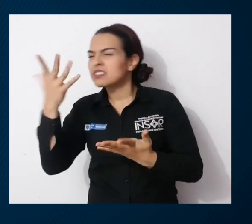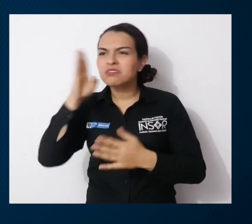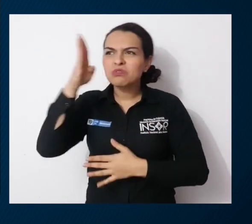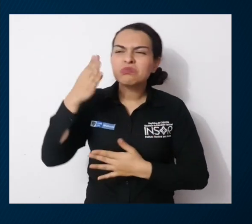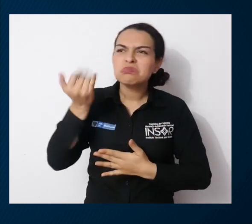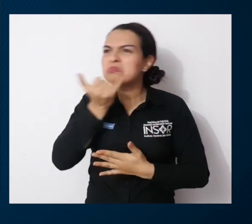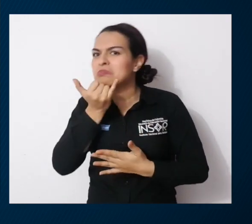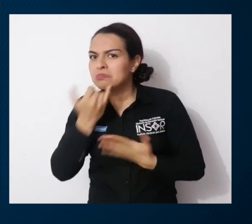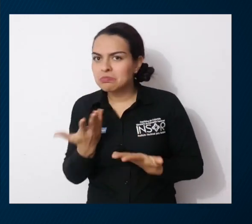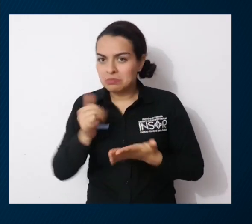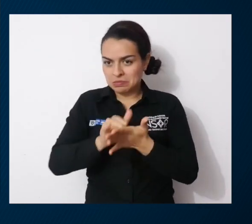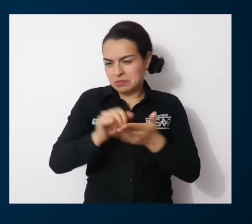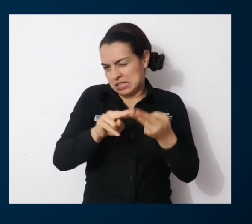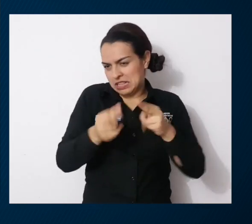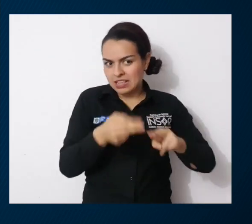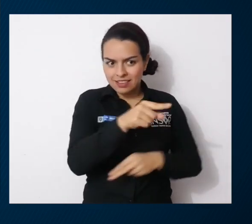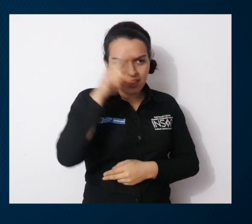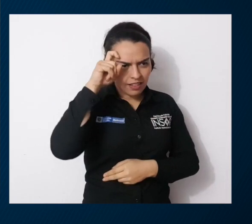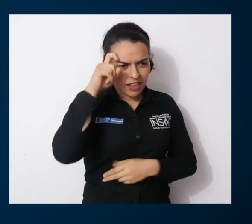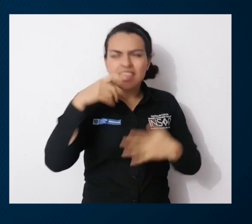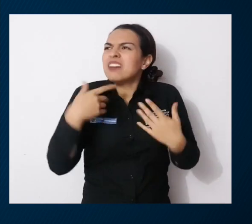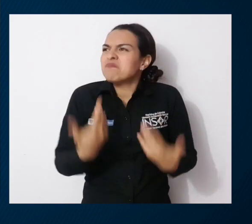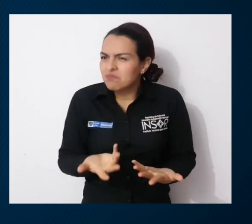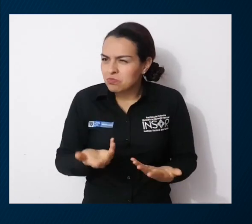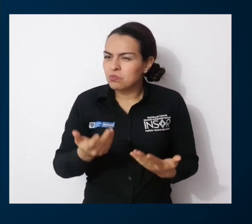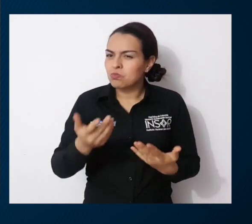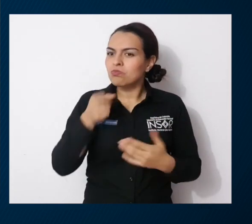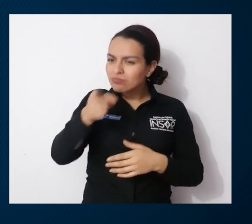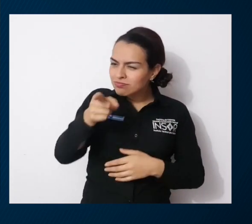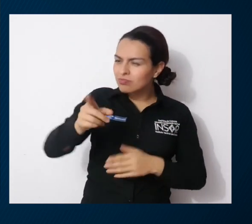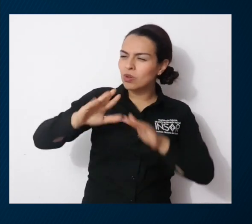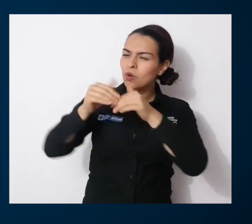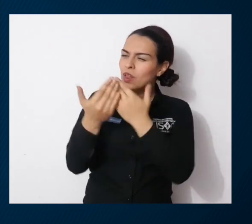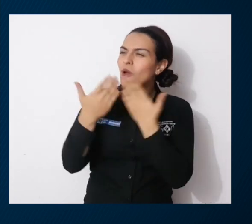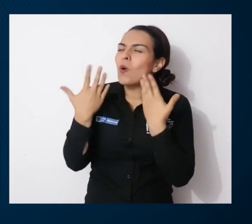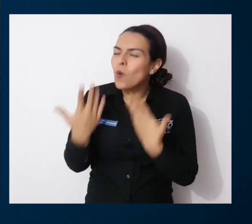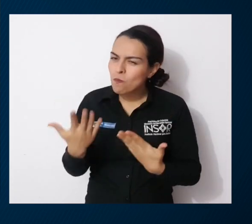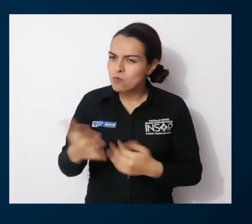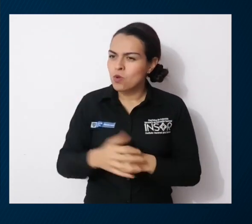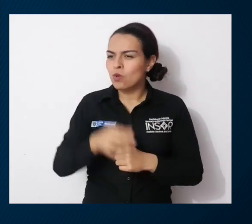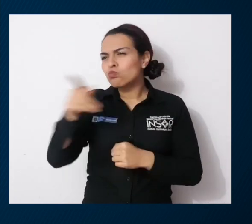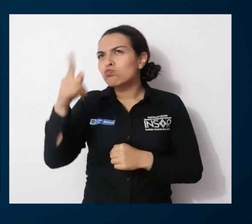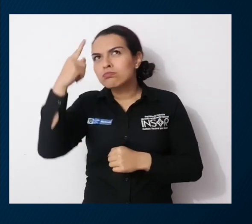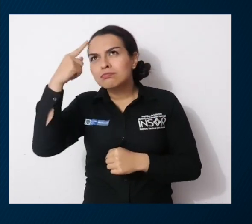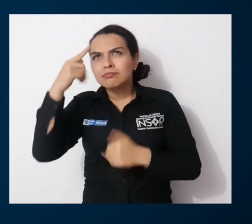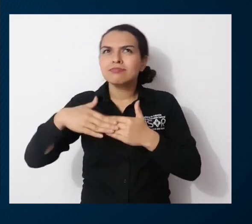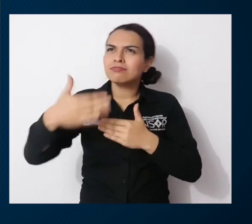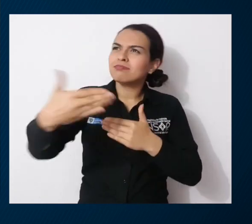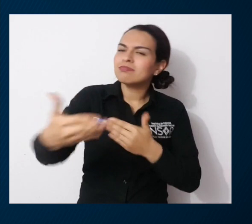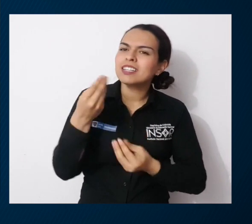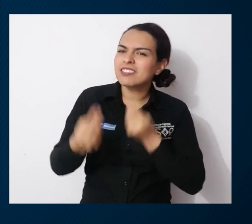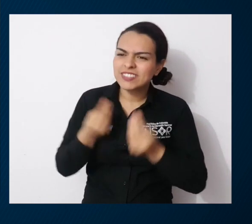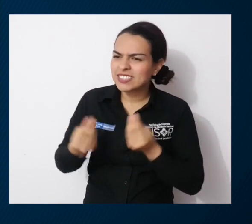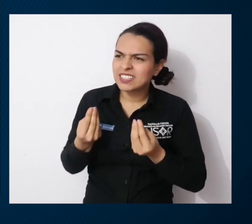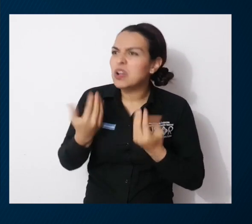Natalia, expresar desde el colegio qué pasará y qué esperarías que pase y qué necesitamos hacer para